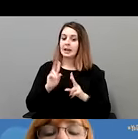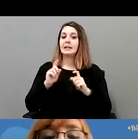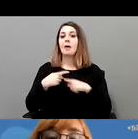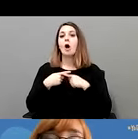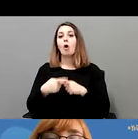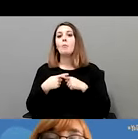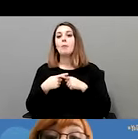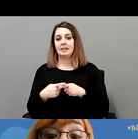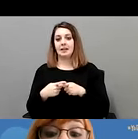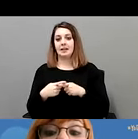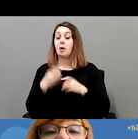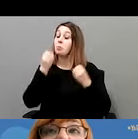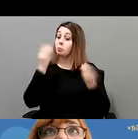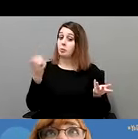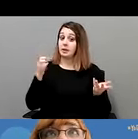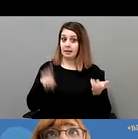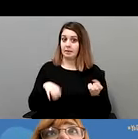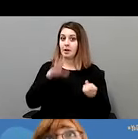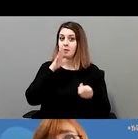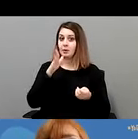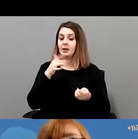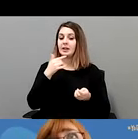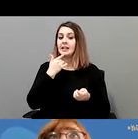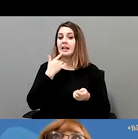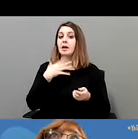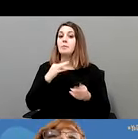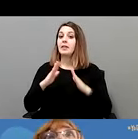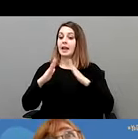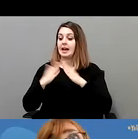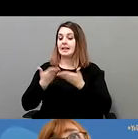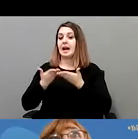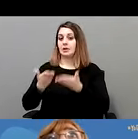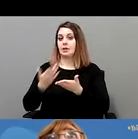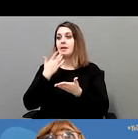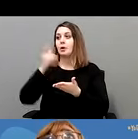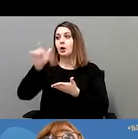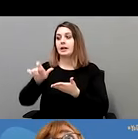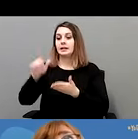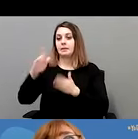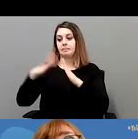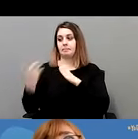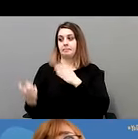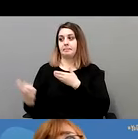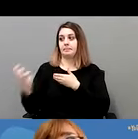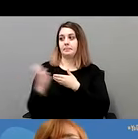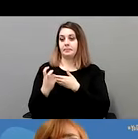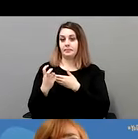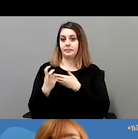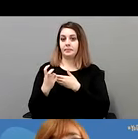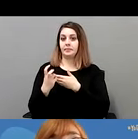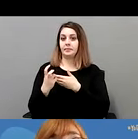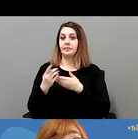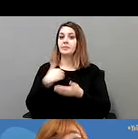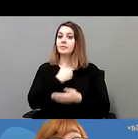compatibilidad, también muy bien, porque dice, puedes tener ayuda a domicilio, es decir, alguien que vaya a las